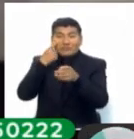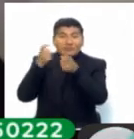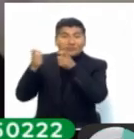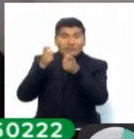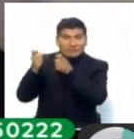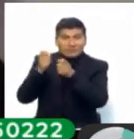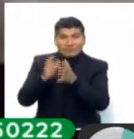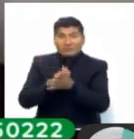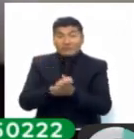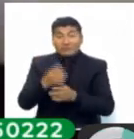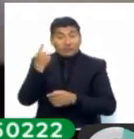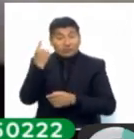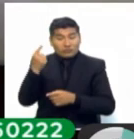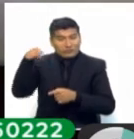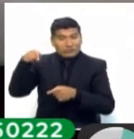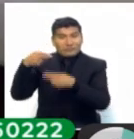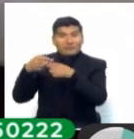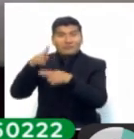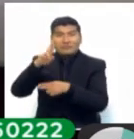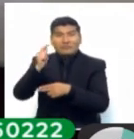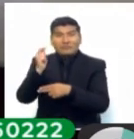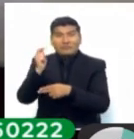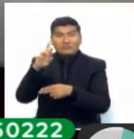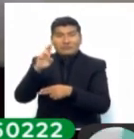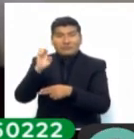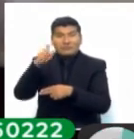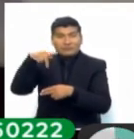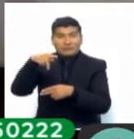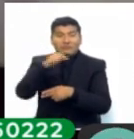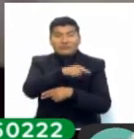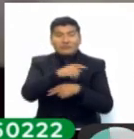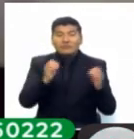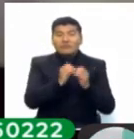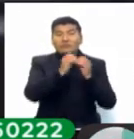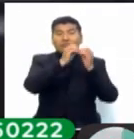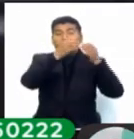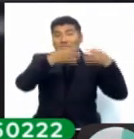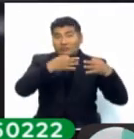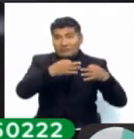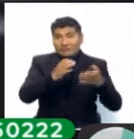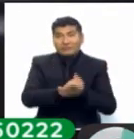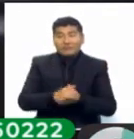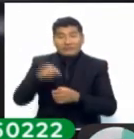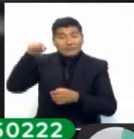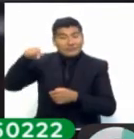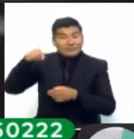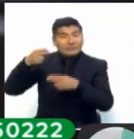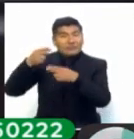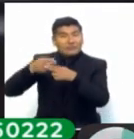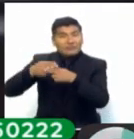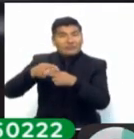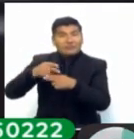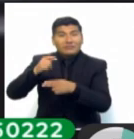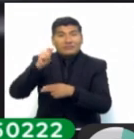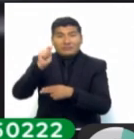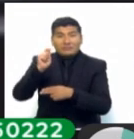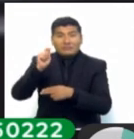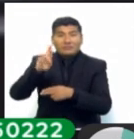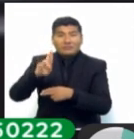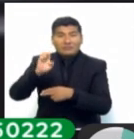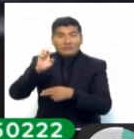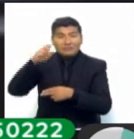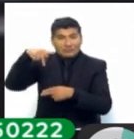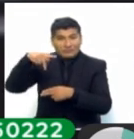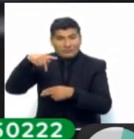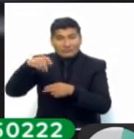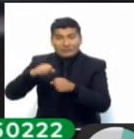paralela. Uno denominado TREP y el segundo es el recuento oficial de los votos. Uno se denomina transmisión de